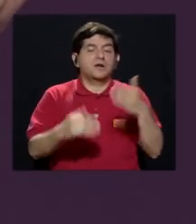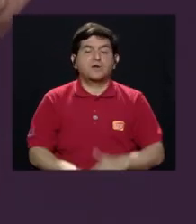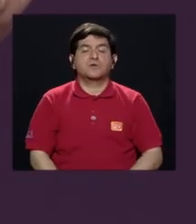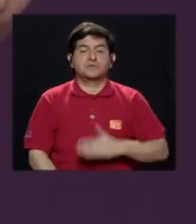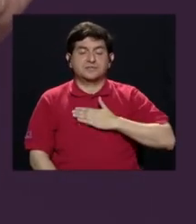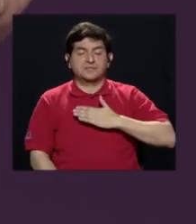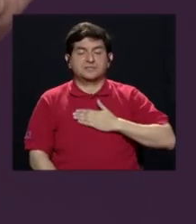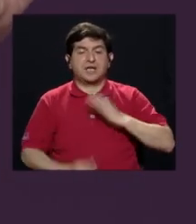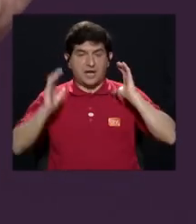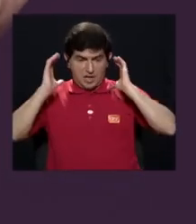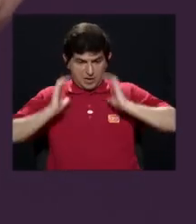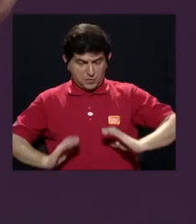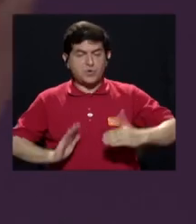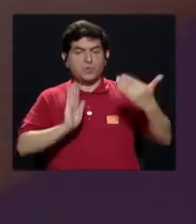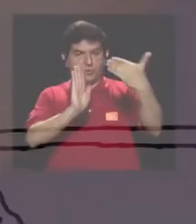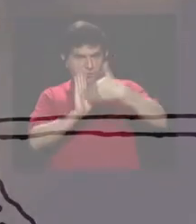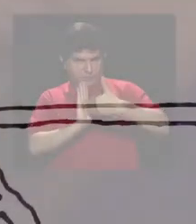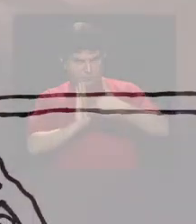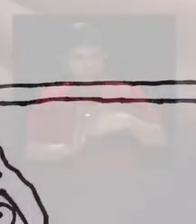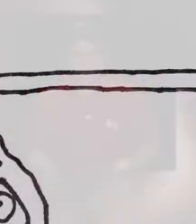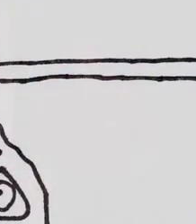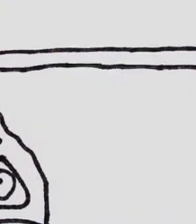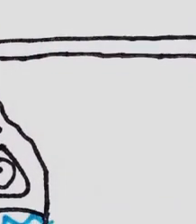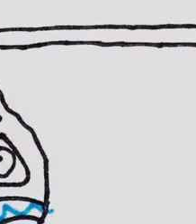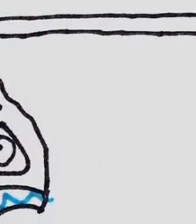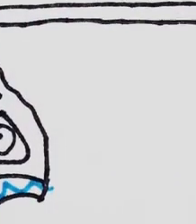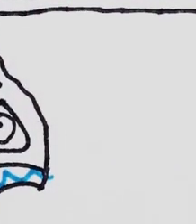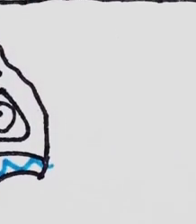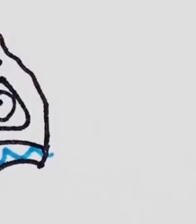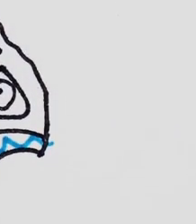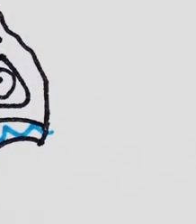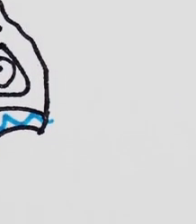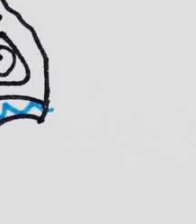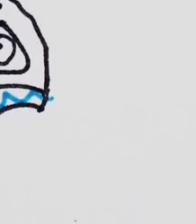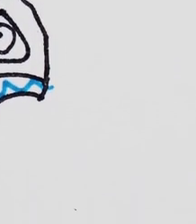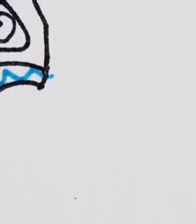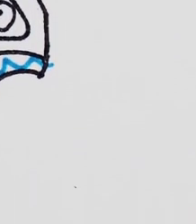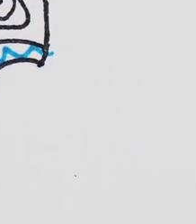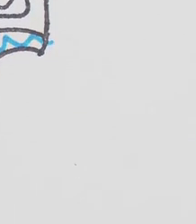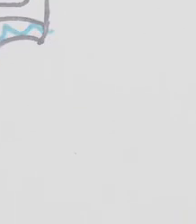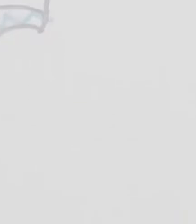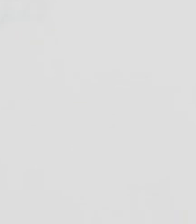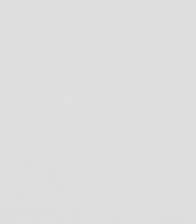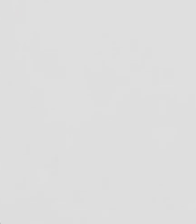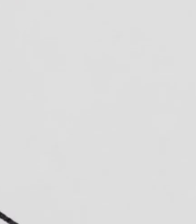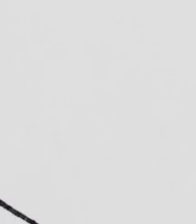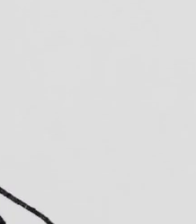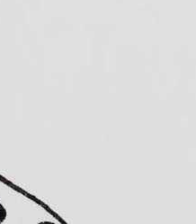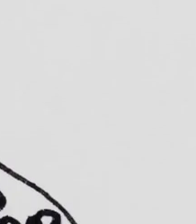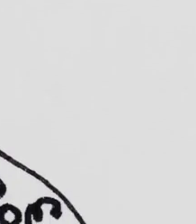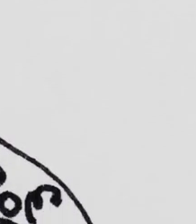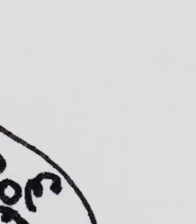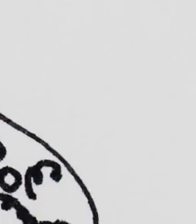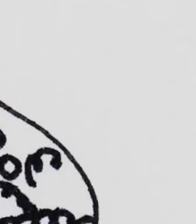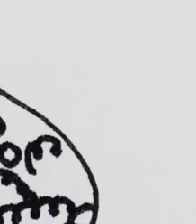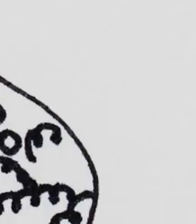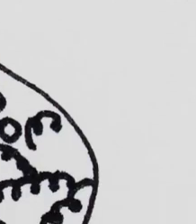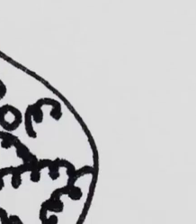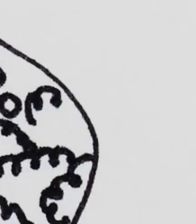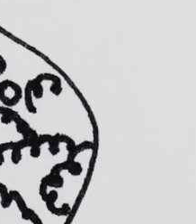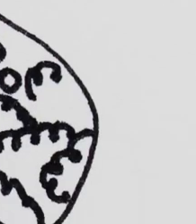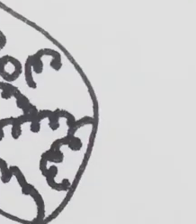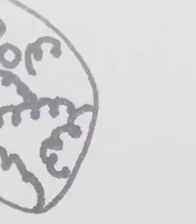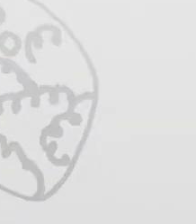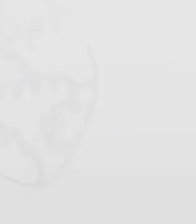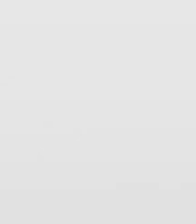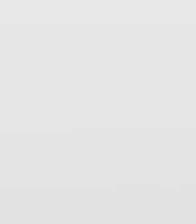mi cuerpo, ¿verdad?, y cuestionamientos que me hago de mi propio cuerpo. Eso es uno de los trabajos, digamos. Yo